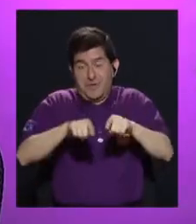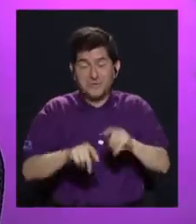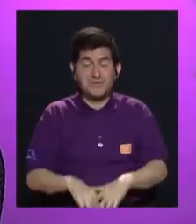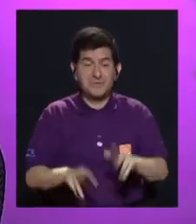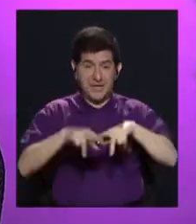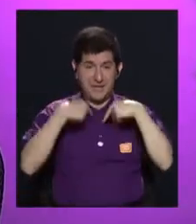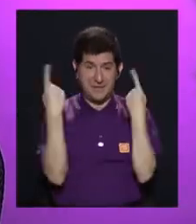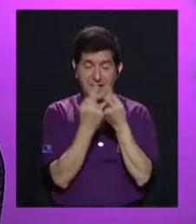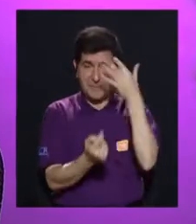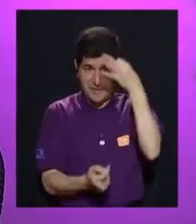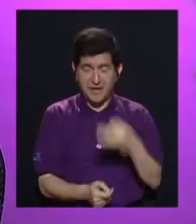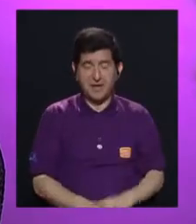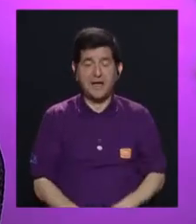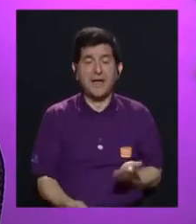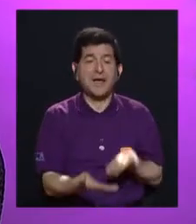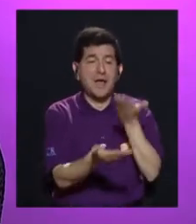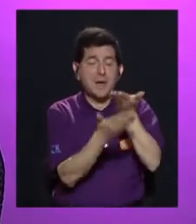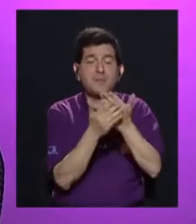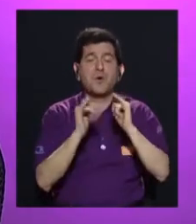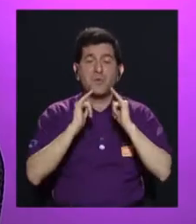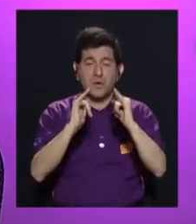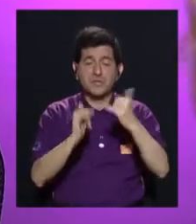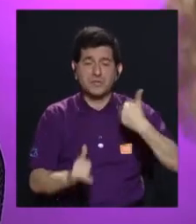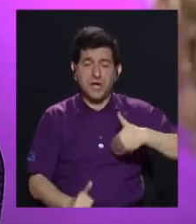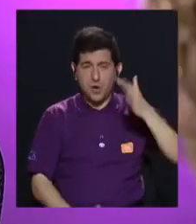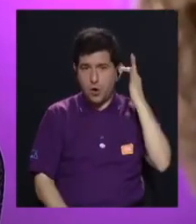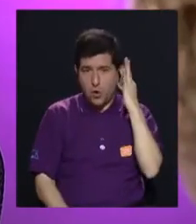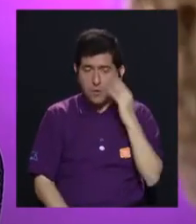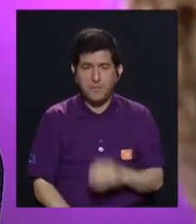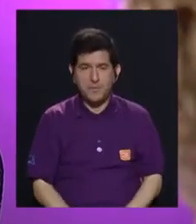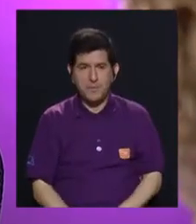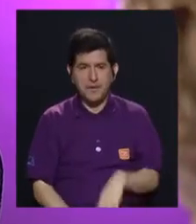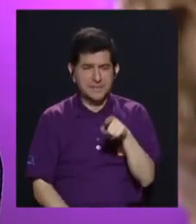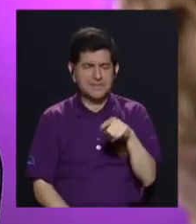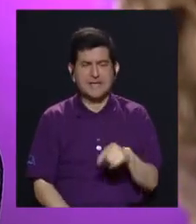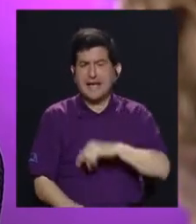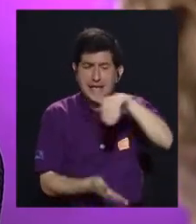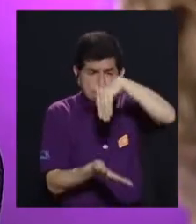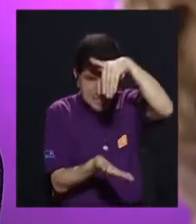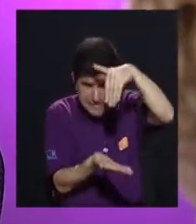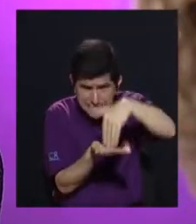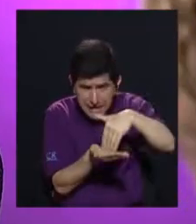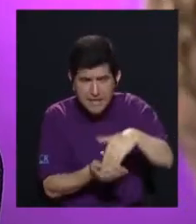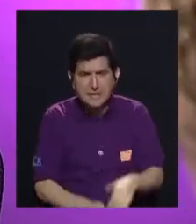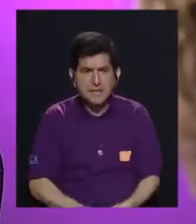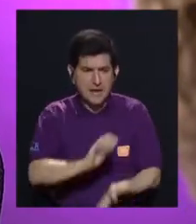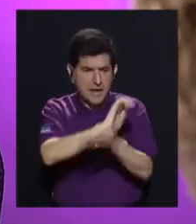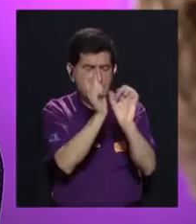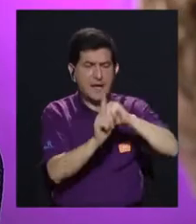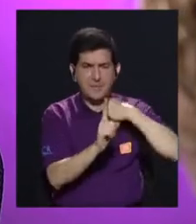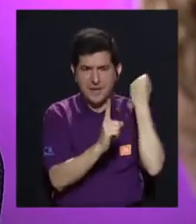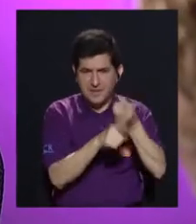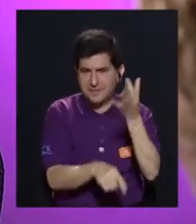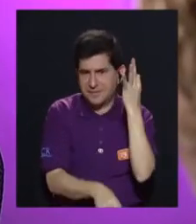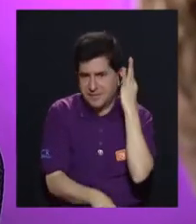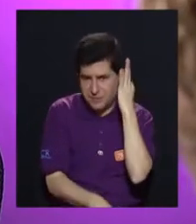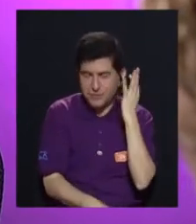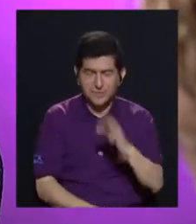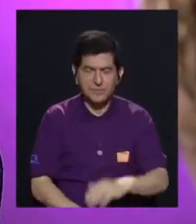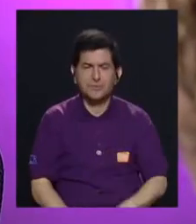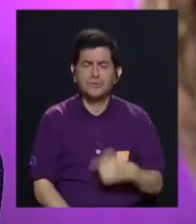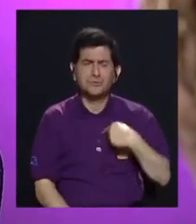considera que las propuestas de igualdad entre hombres y mujeres han estado muy centradas en variar las condiciones de las mujeres y